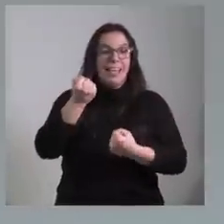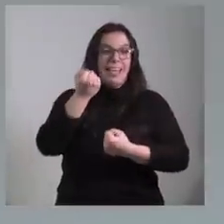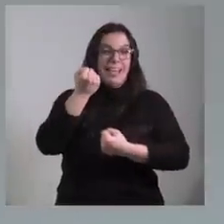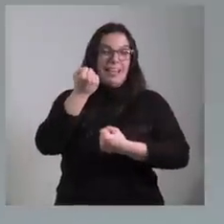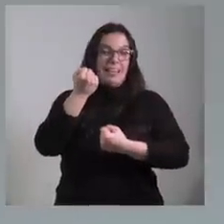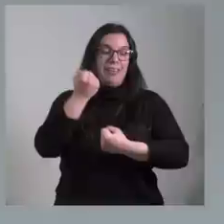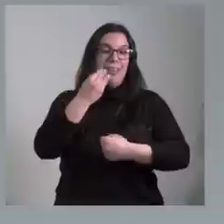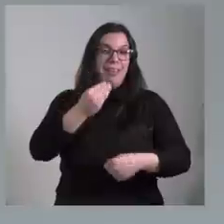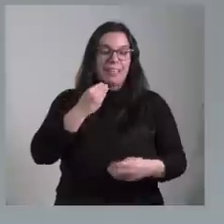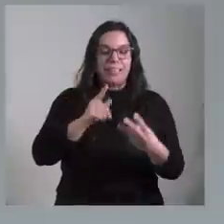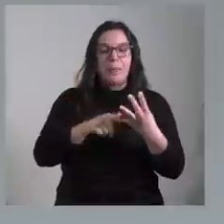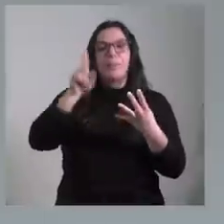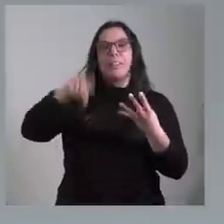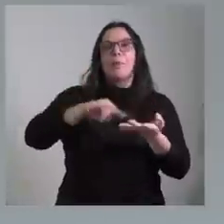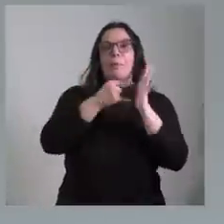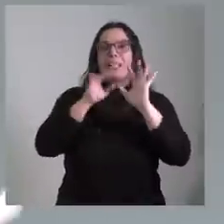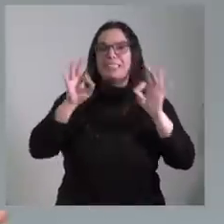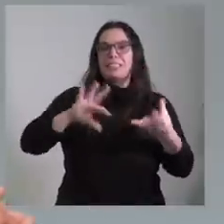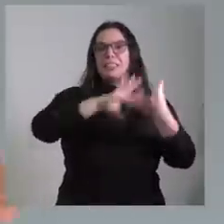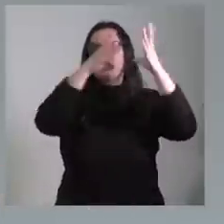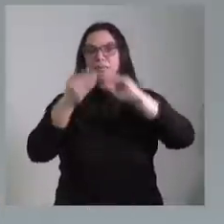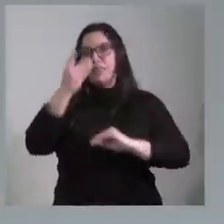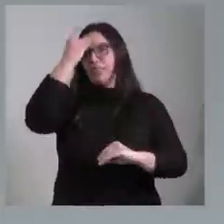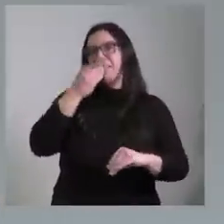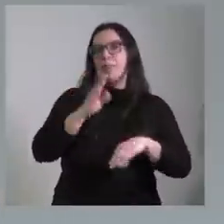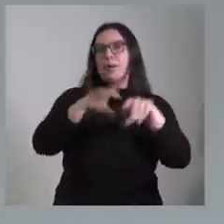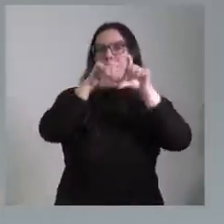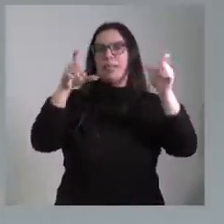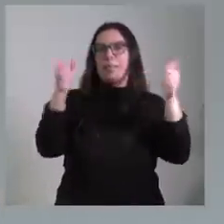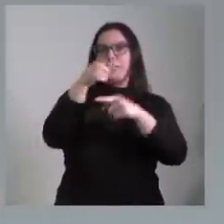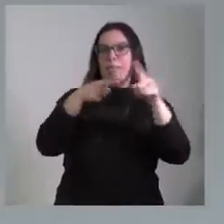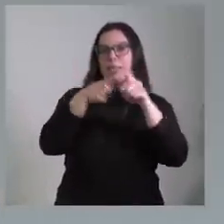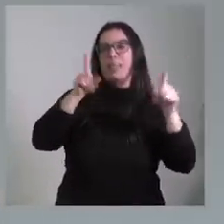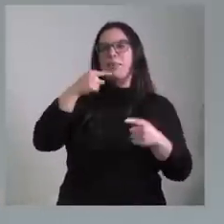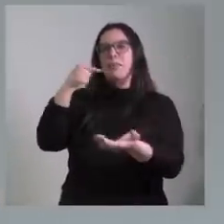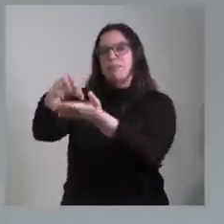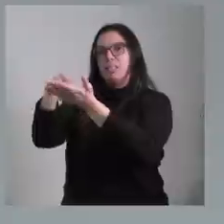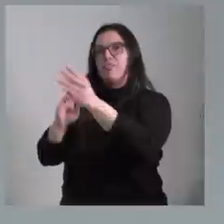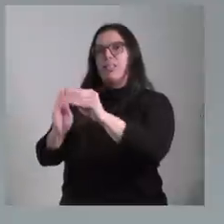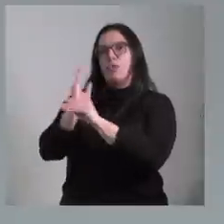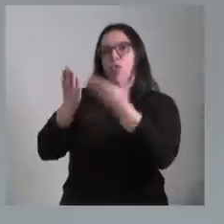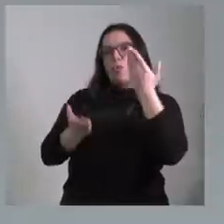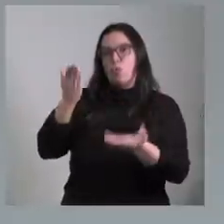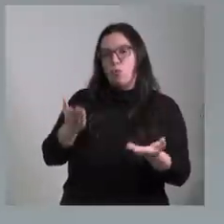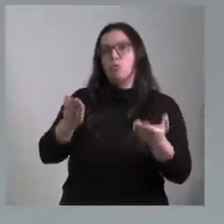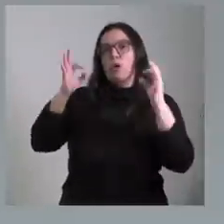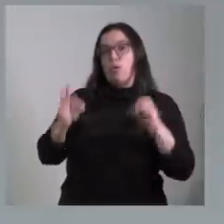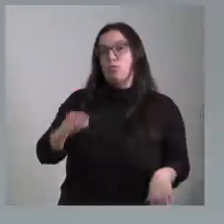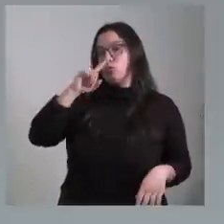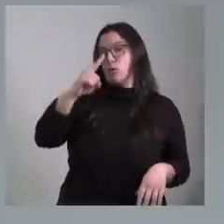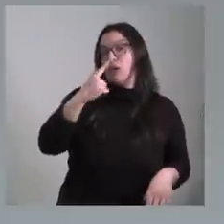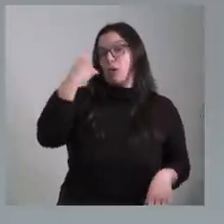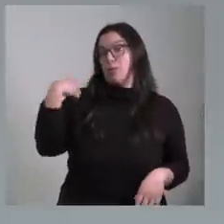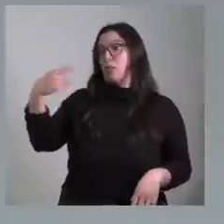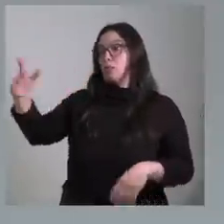de transformación digital para pymes además de seguir exigiendo una financiación justa una vez que gaste justo un año se